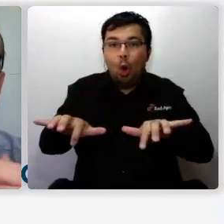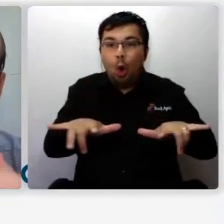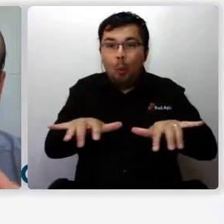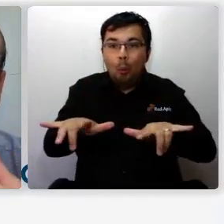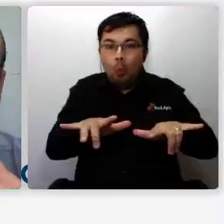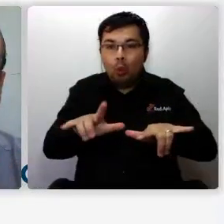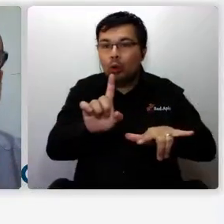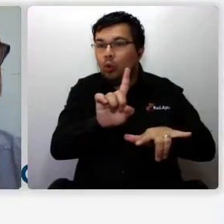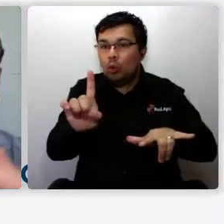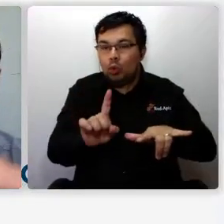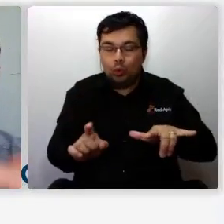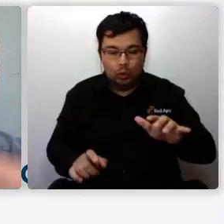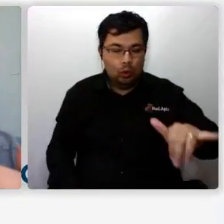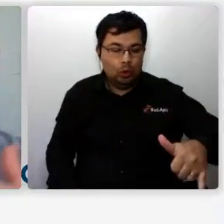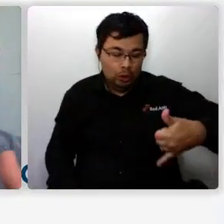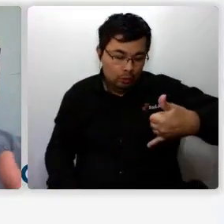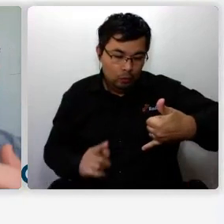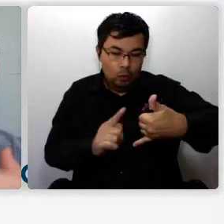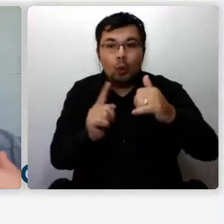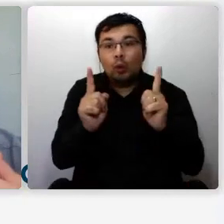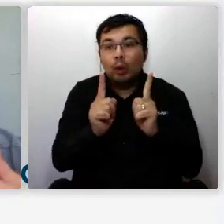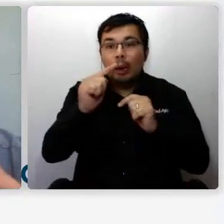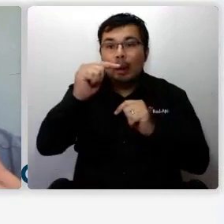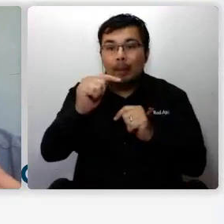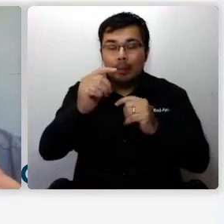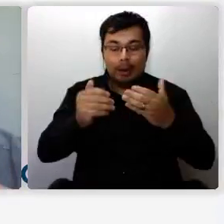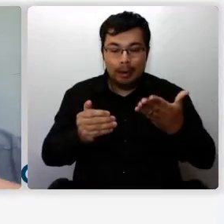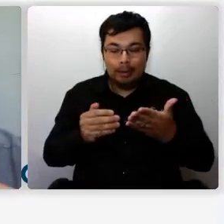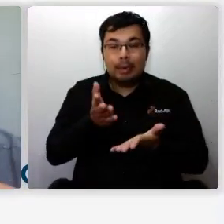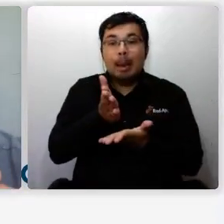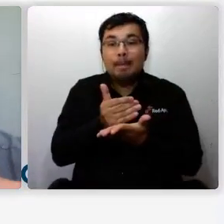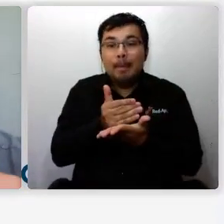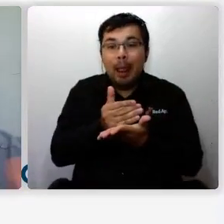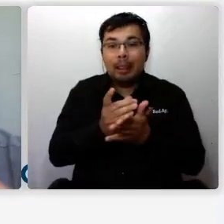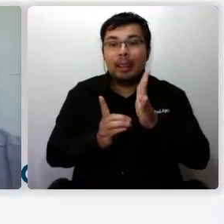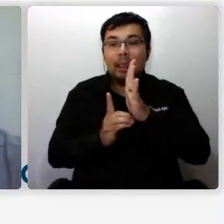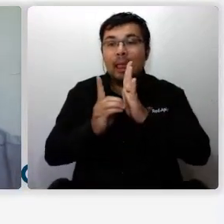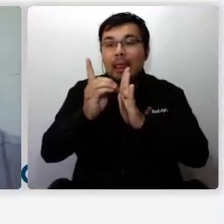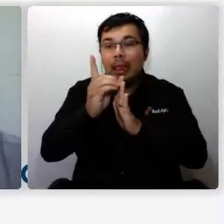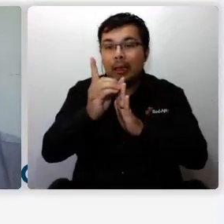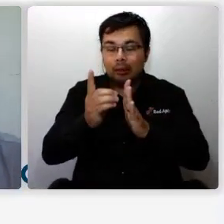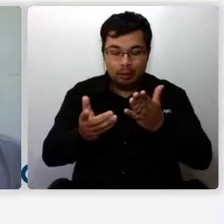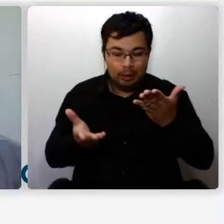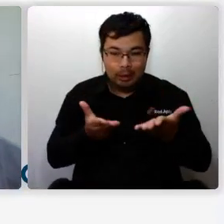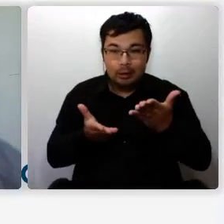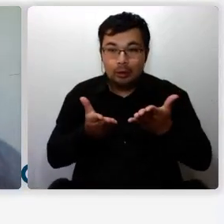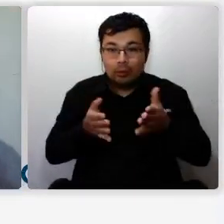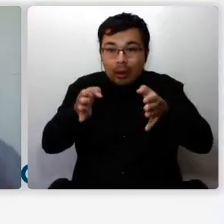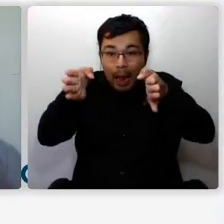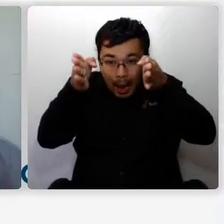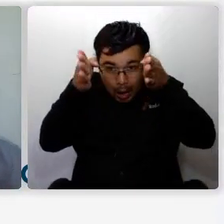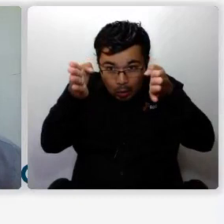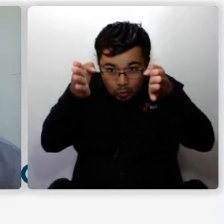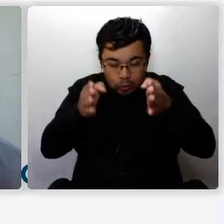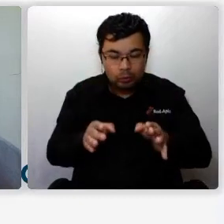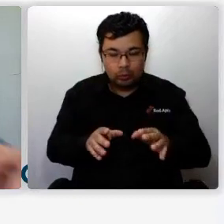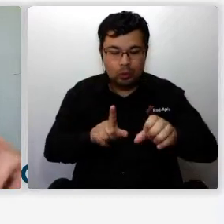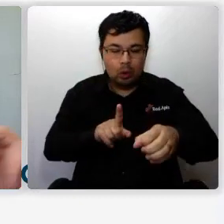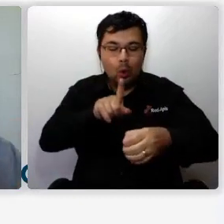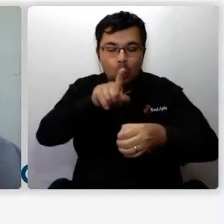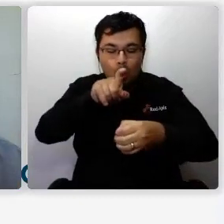esa conexión dedicada o ese plan de datos solamente se va a dedicar a estar conectado al webinar y eso va a permitir que tengan